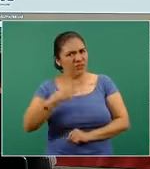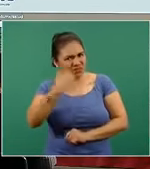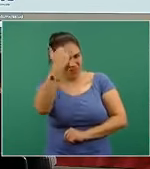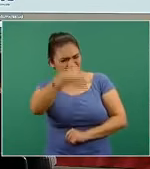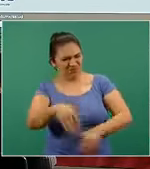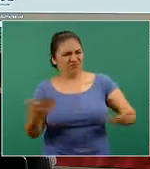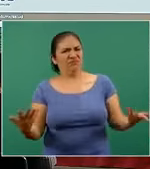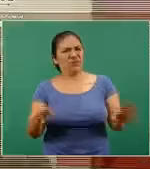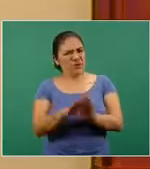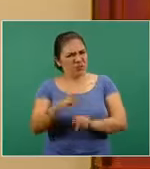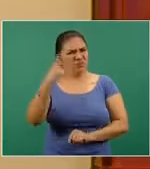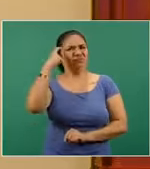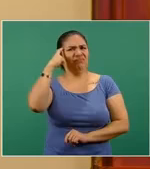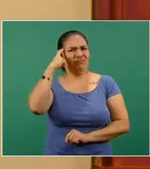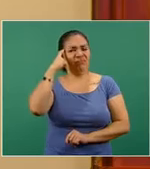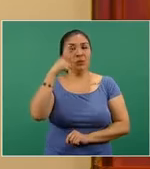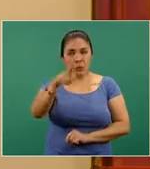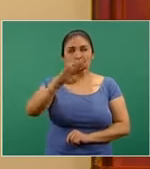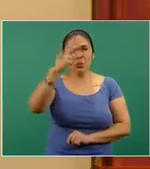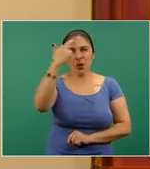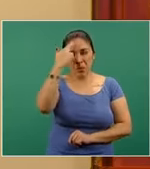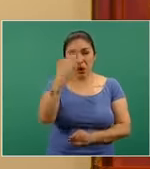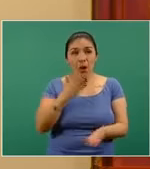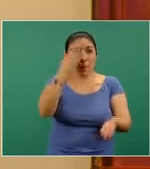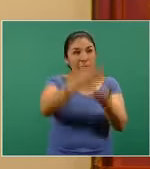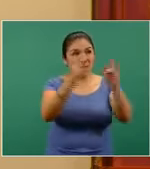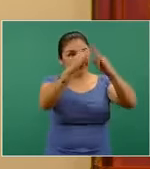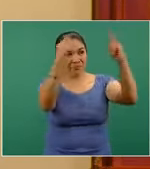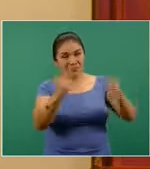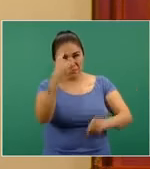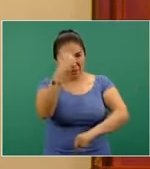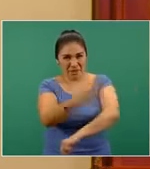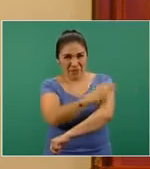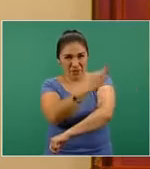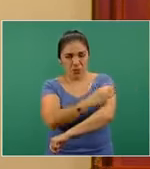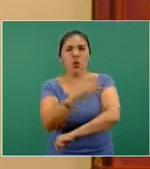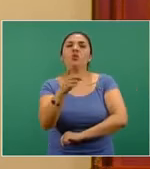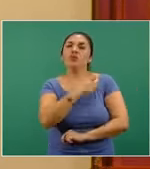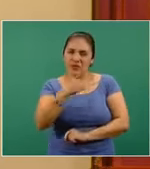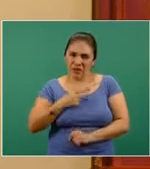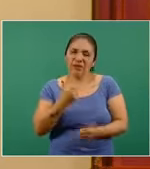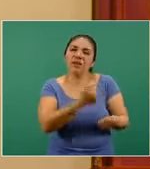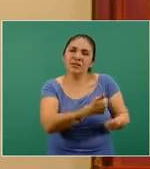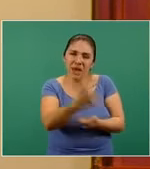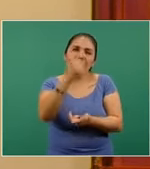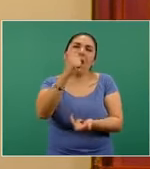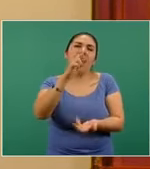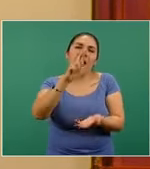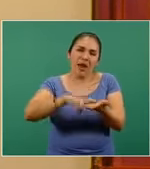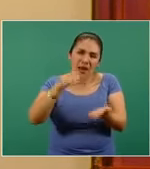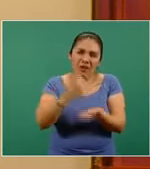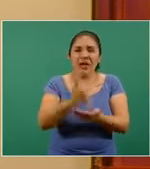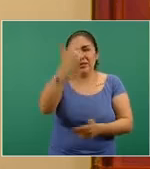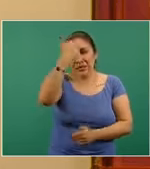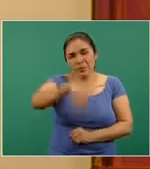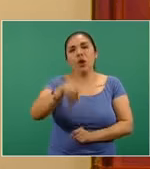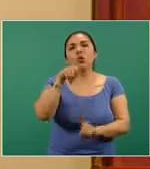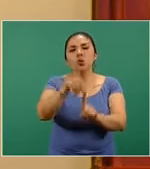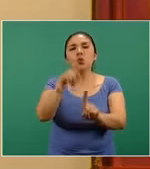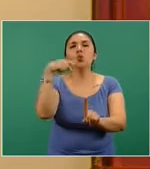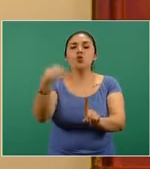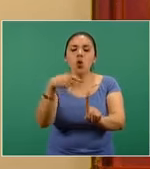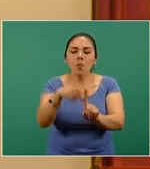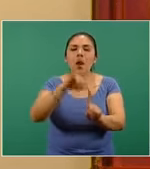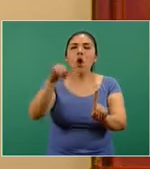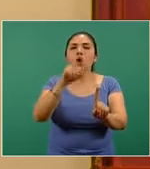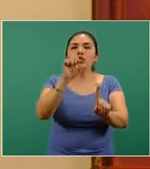tomar conciencia. Recordemos que en el módulo para vacunarnos tienen que poder identificarnos, tienen que saber que soy José Alomía, que